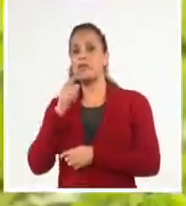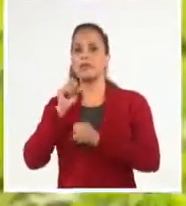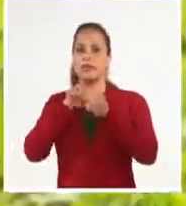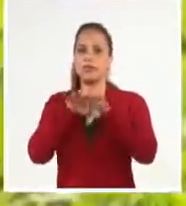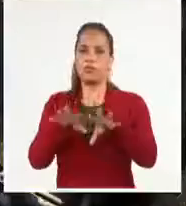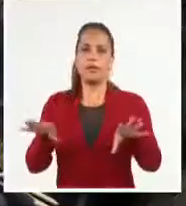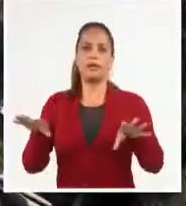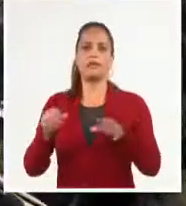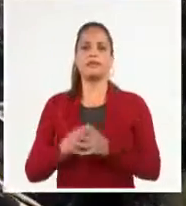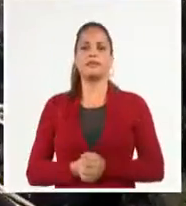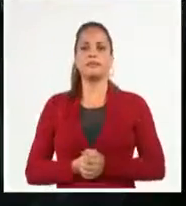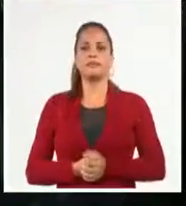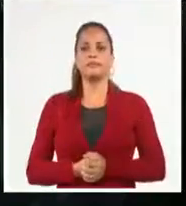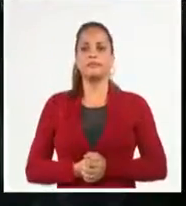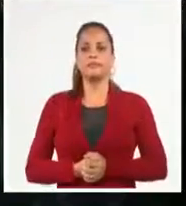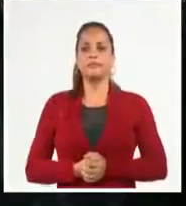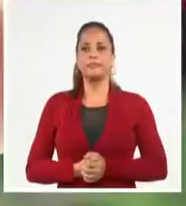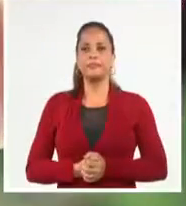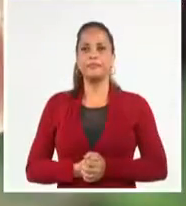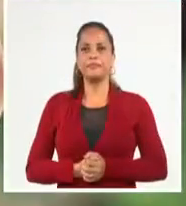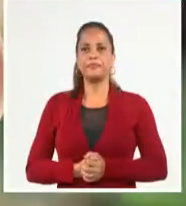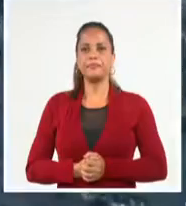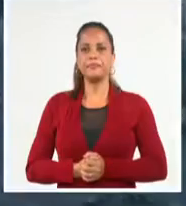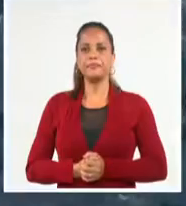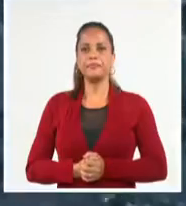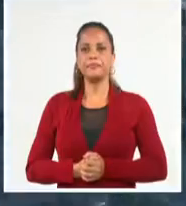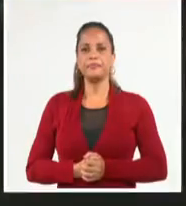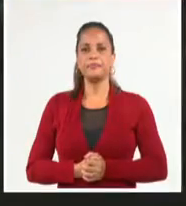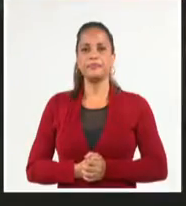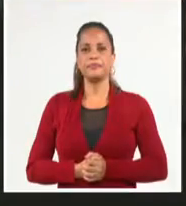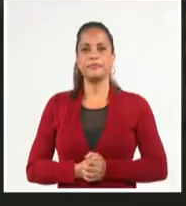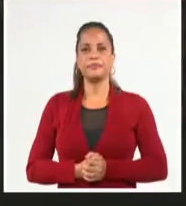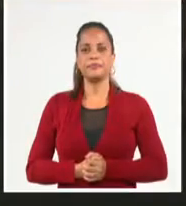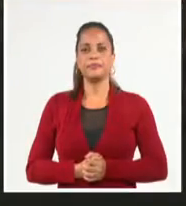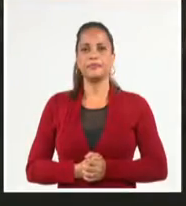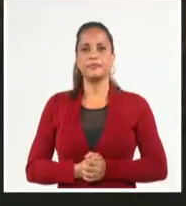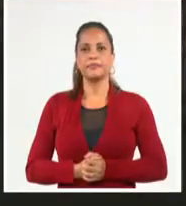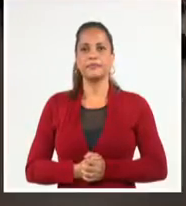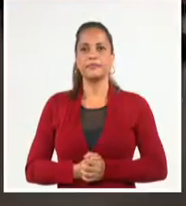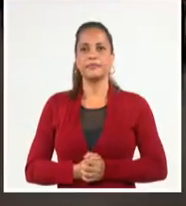naturaleza. Gladys Rubio, Sistema Informativo de la Televisión Cubana.